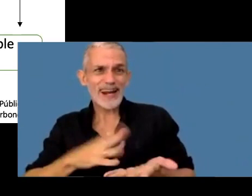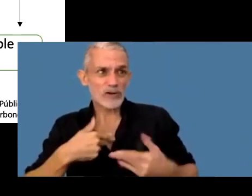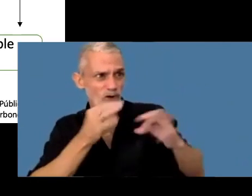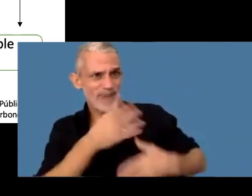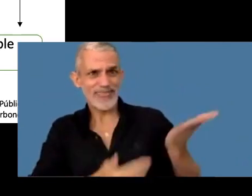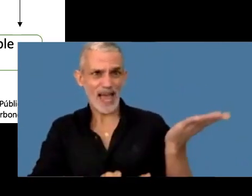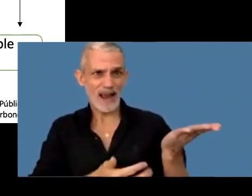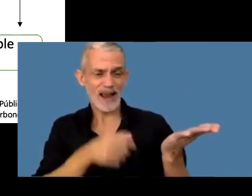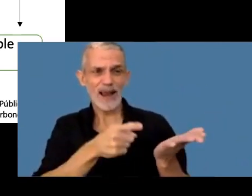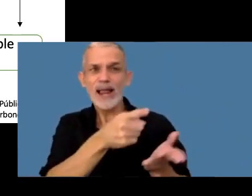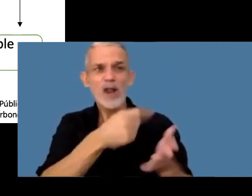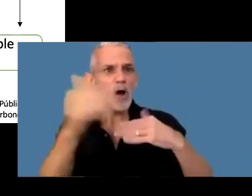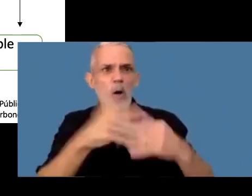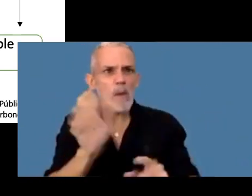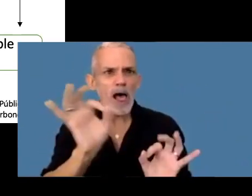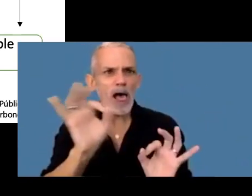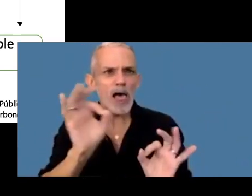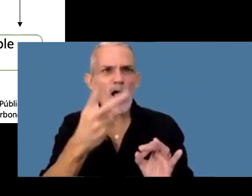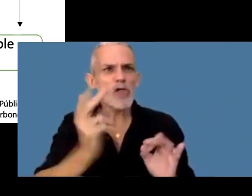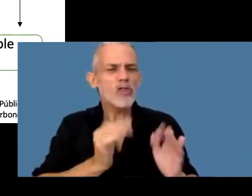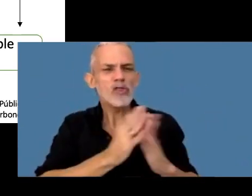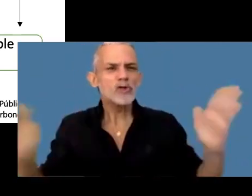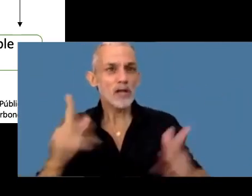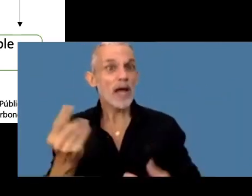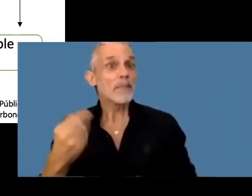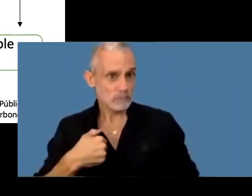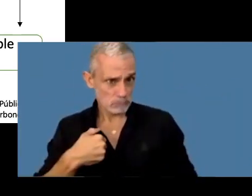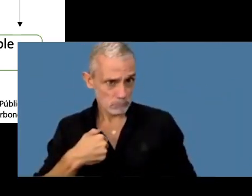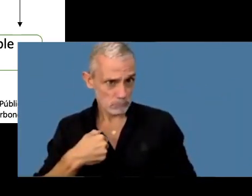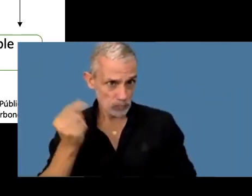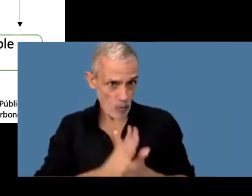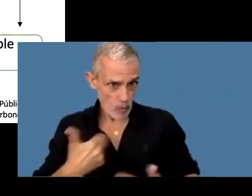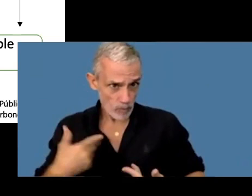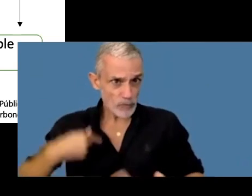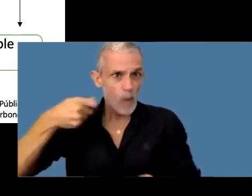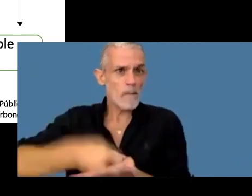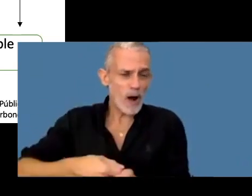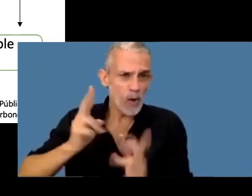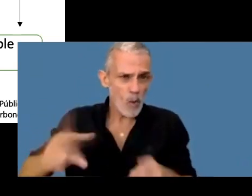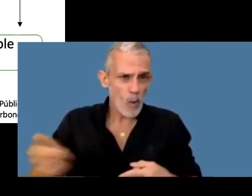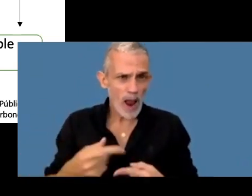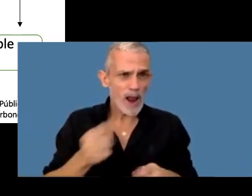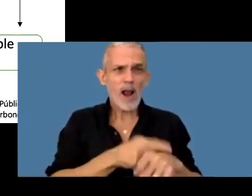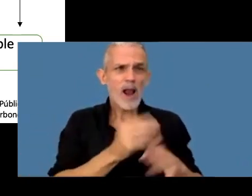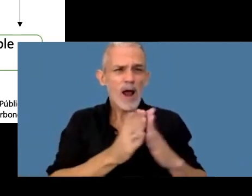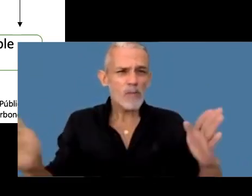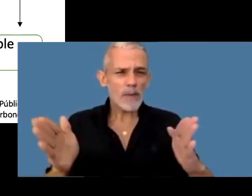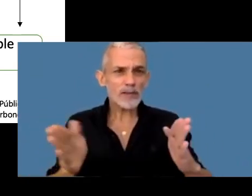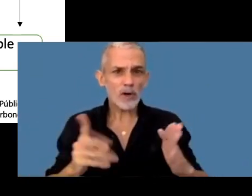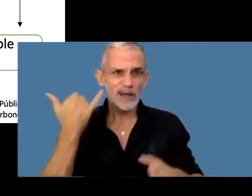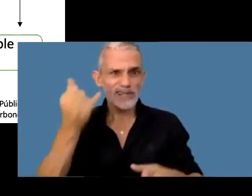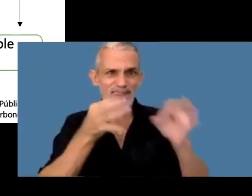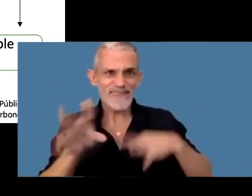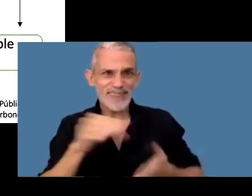se empieza la obra dentro de los 2 años, voy a tener la obligación fiscal desde el momento en que se ha perfeccionado el hecho imponible,